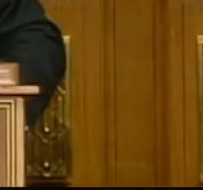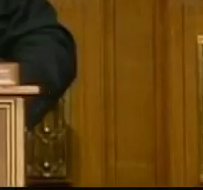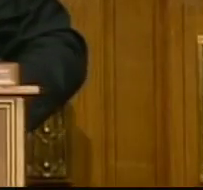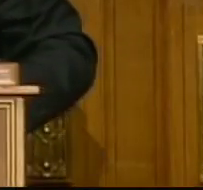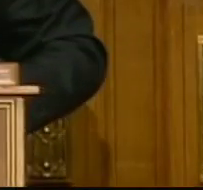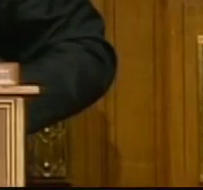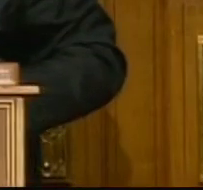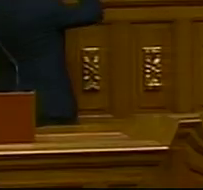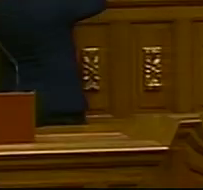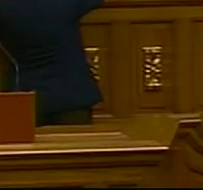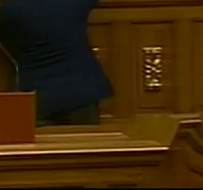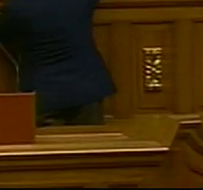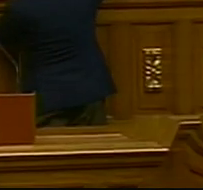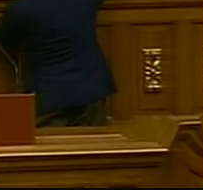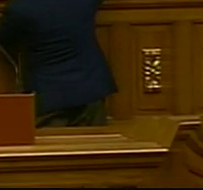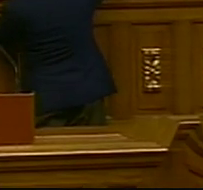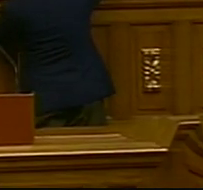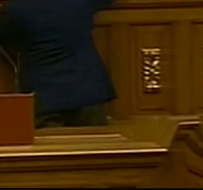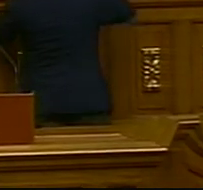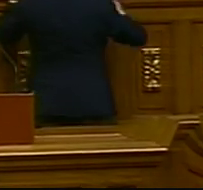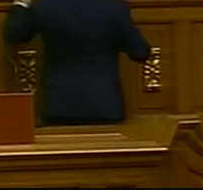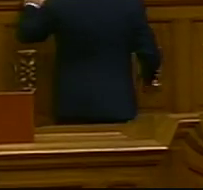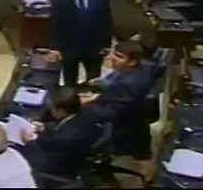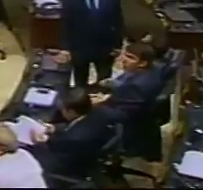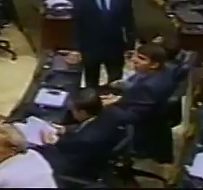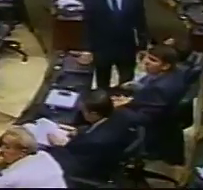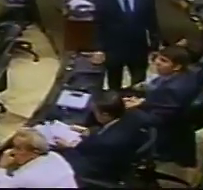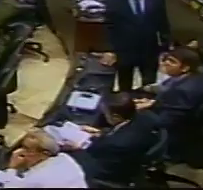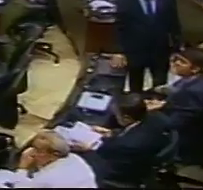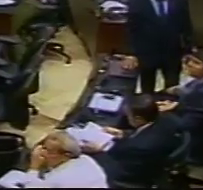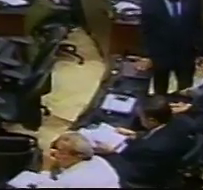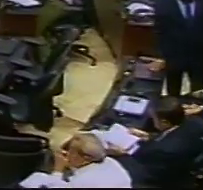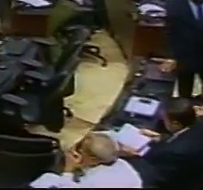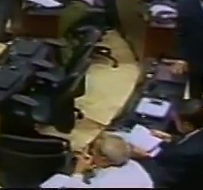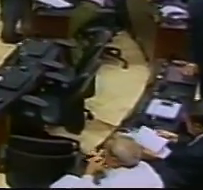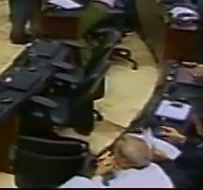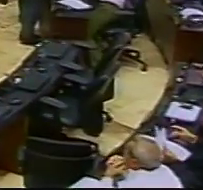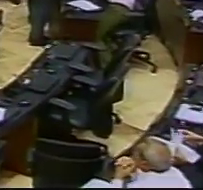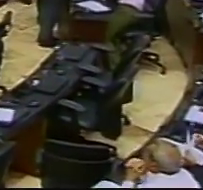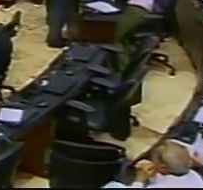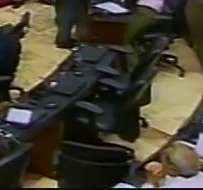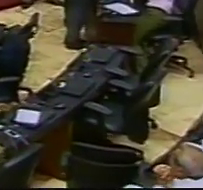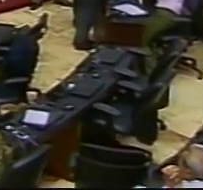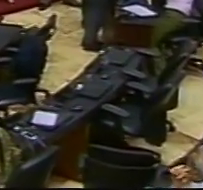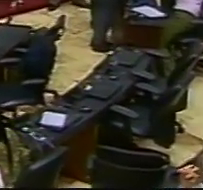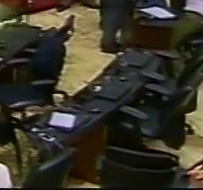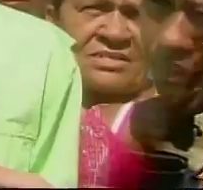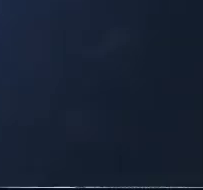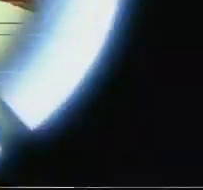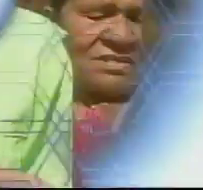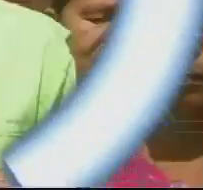Sin impedimentos, presidente Nicolás Maduro ofrecerá hoy su informe anual ante la Asamblea Nacional.